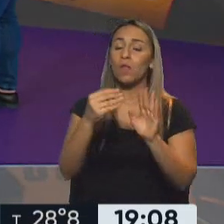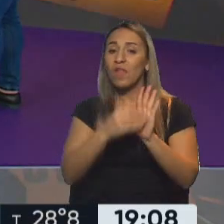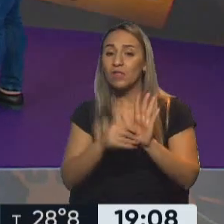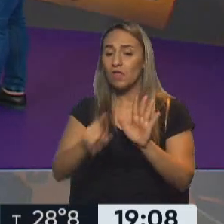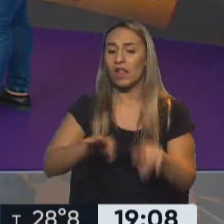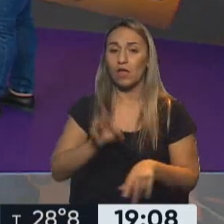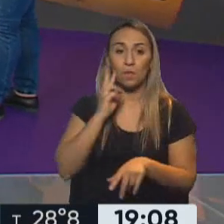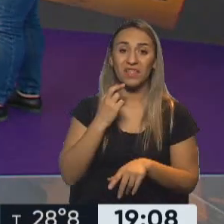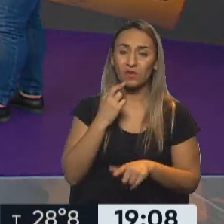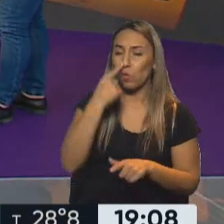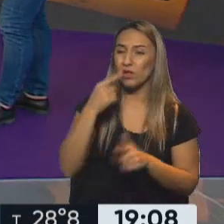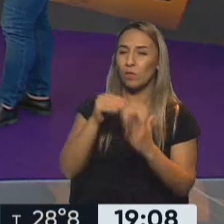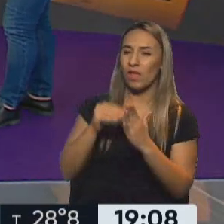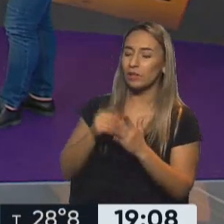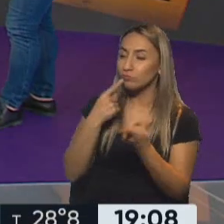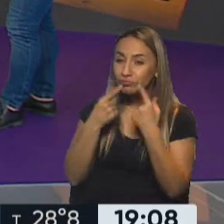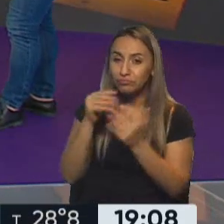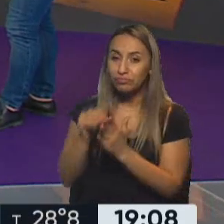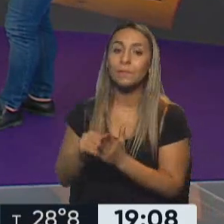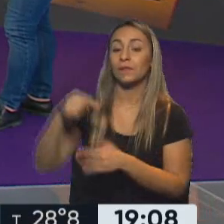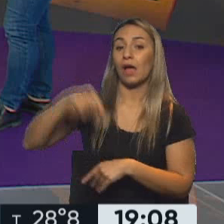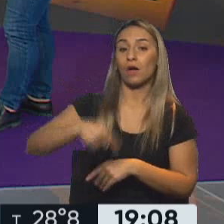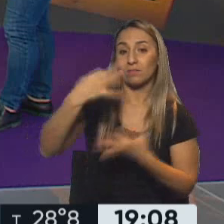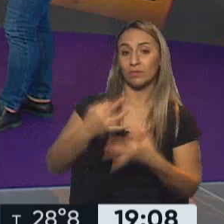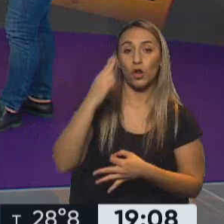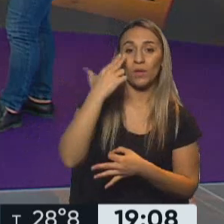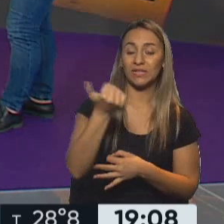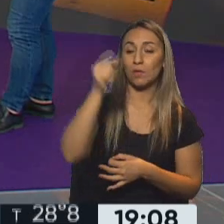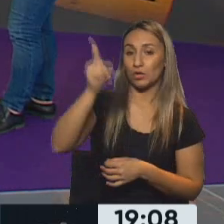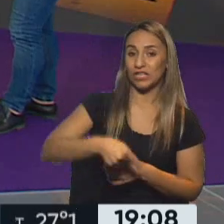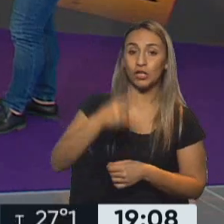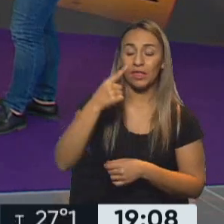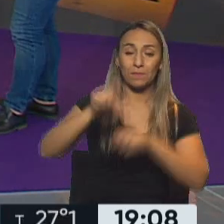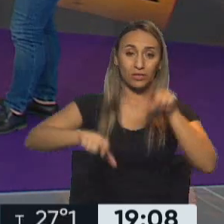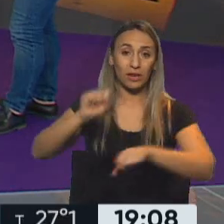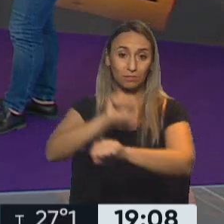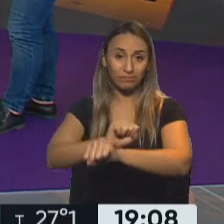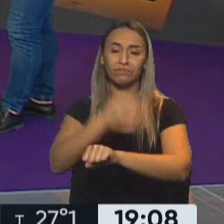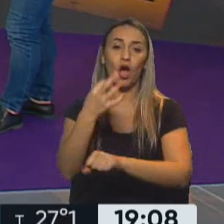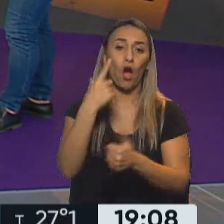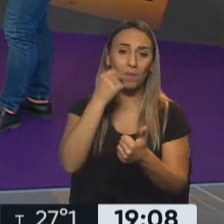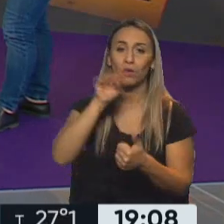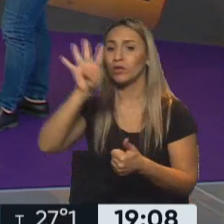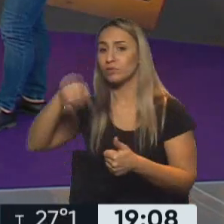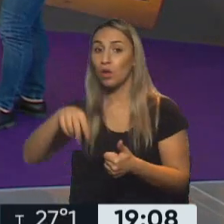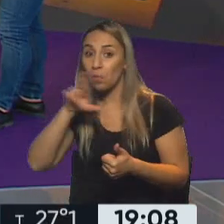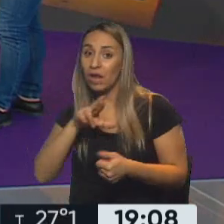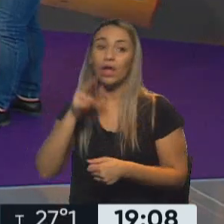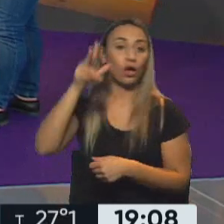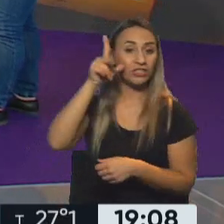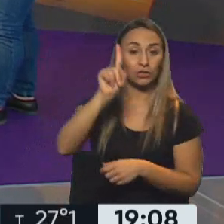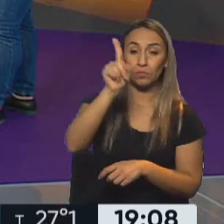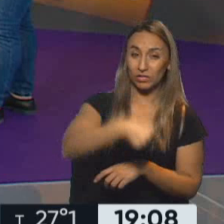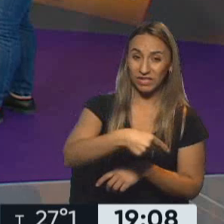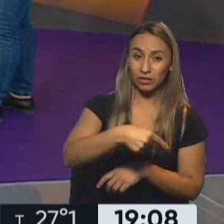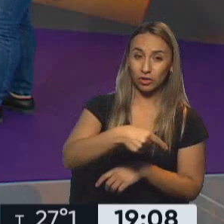datos consolidados que hay. Hoy en la Argentina el 96% de los presos son varones, el 4% son mujeres, el 81%, es